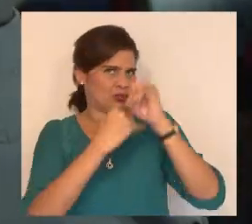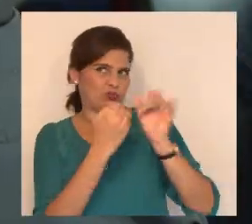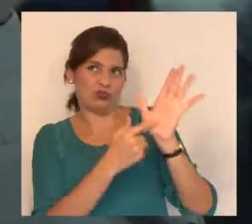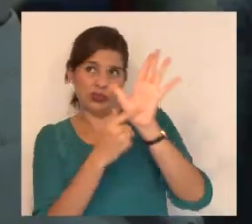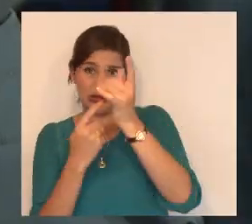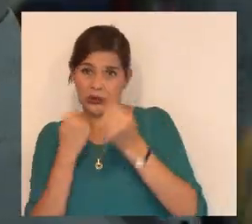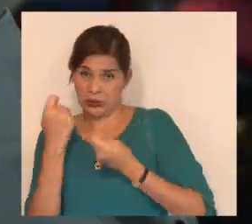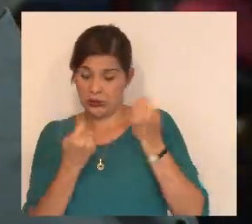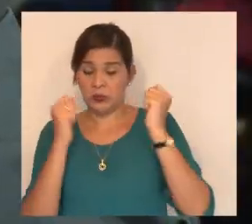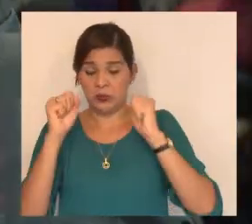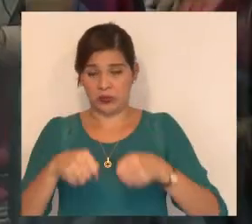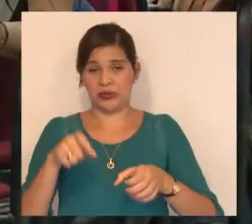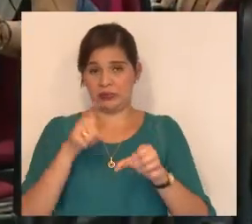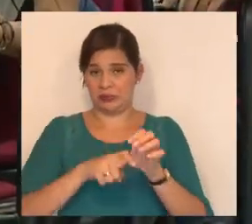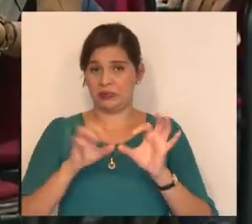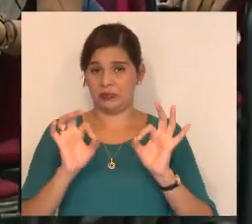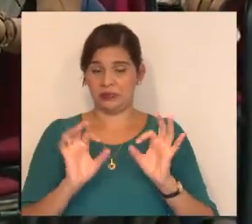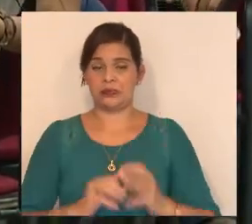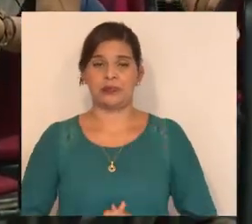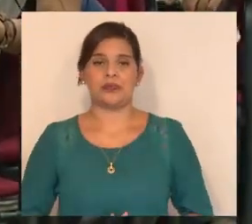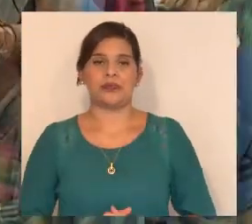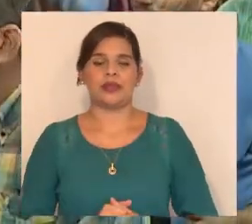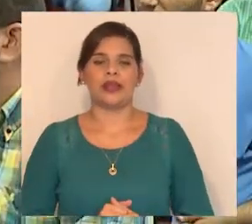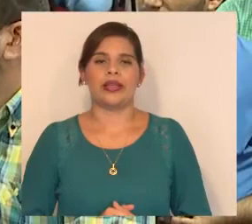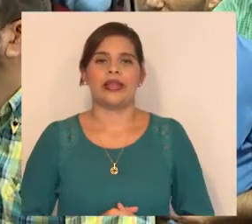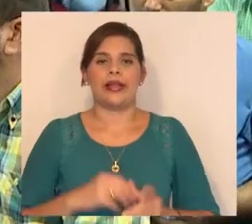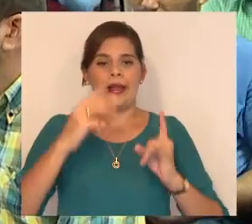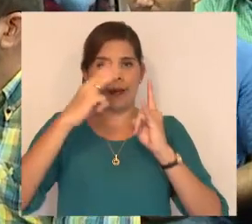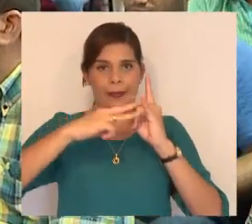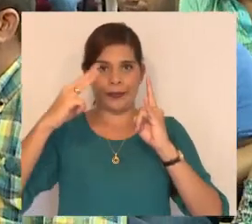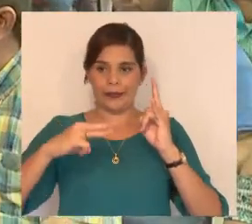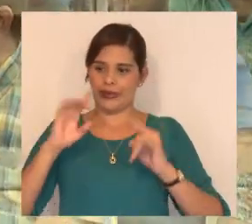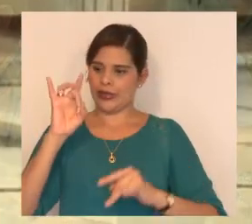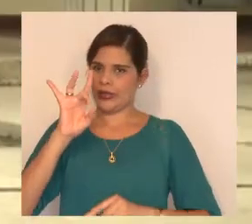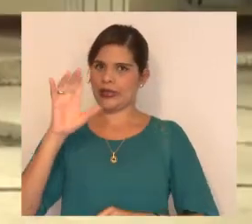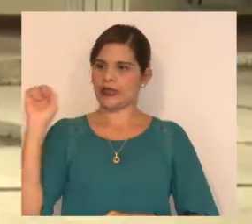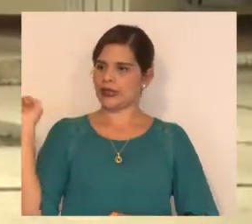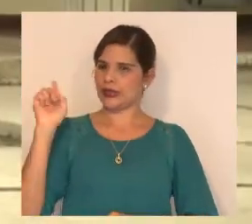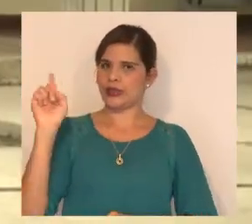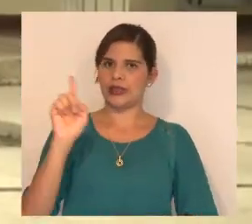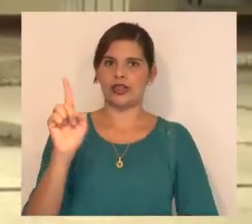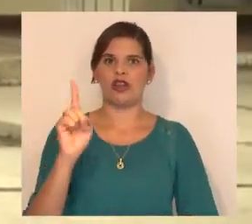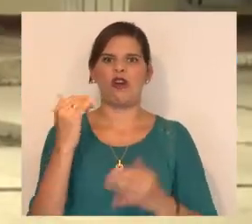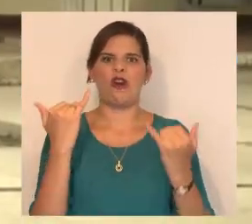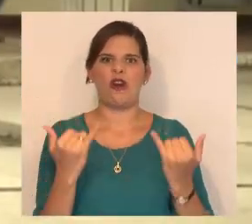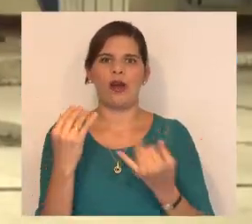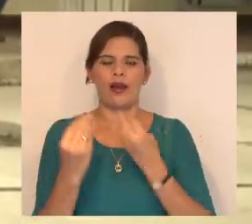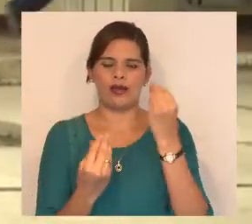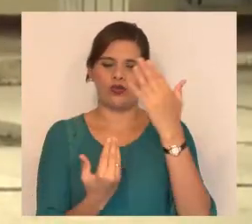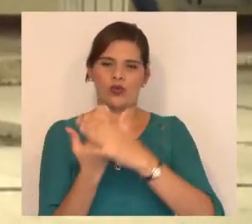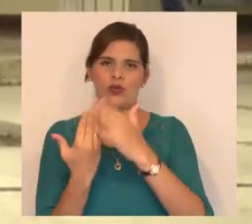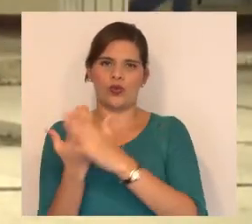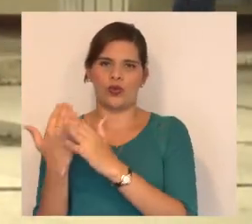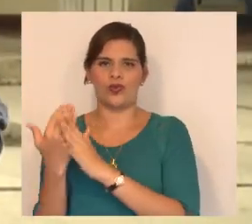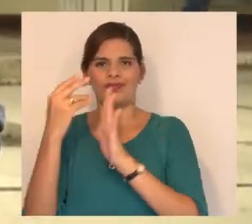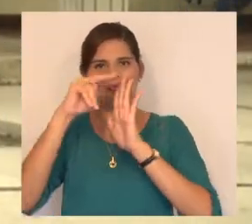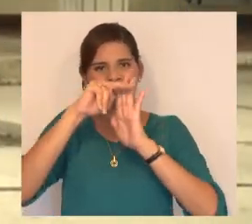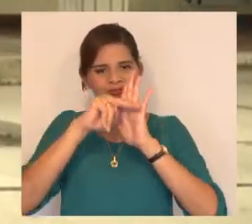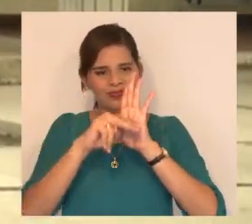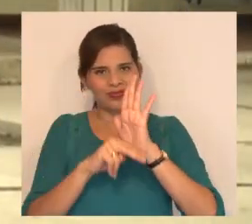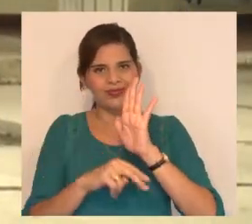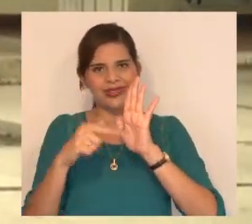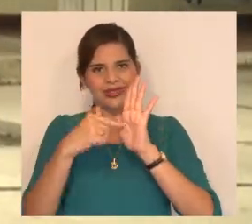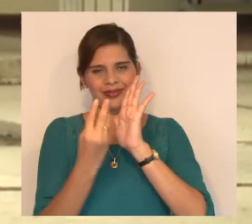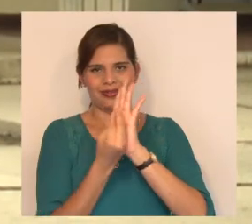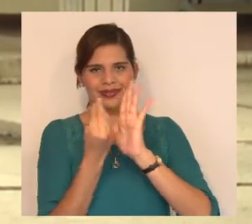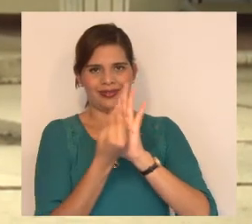hacer visibles sus iniciativas a nivel nacional e internacional. Después de casi 15 años de vigencia, la Universidad del Magdalena emprende